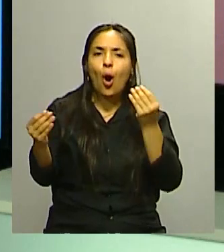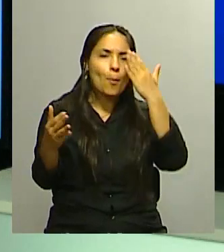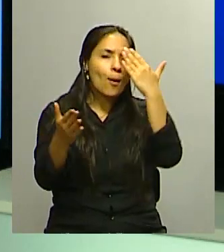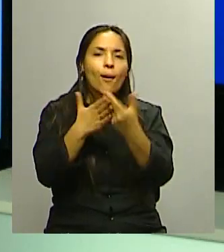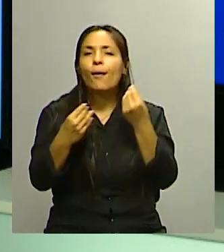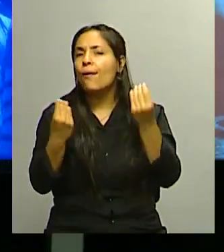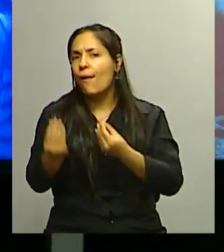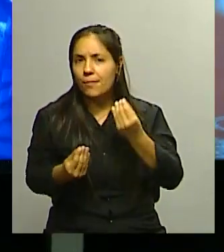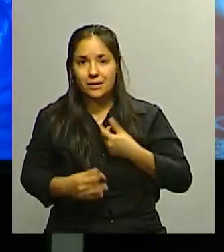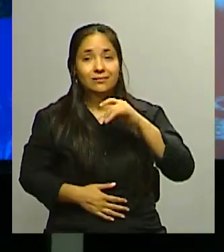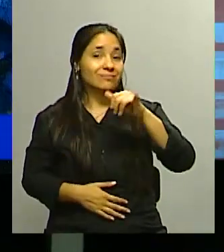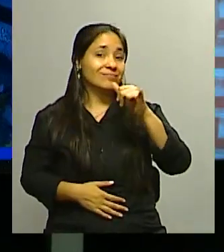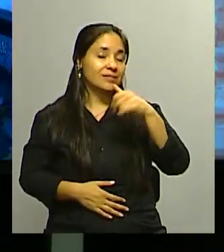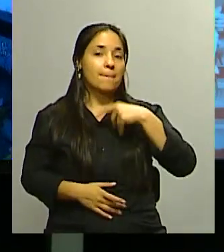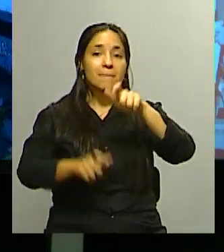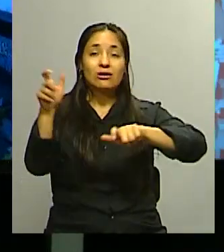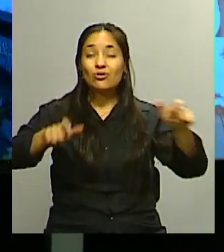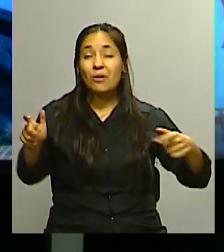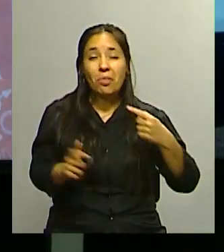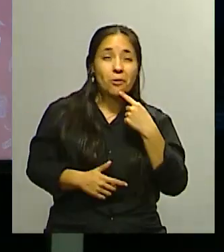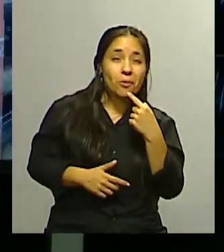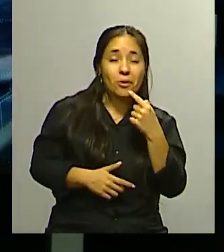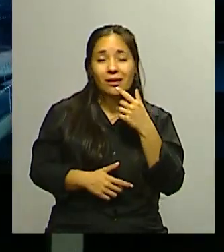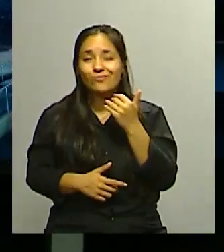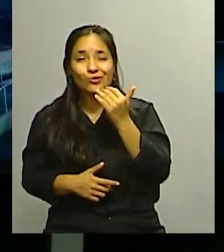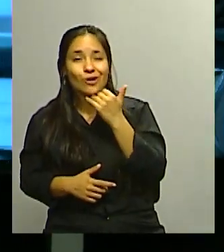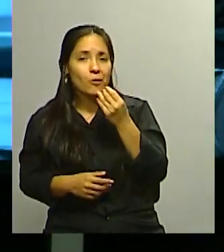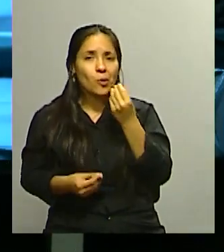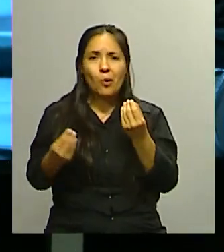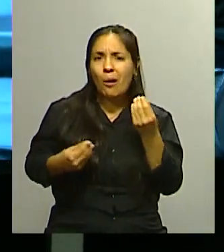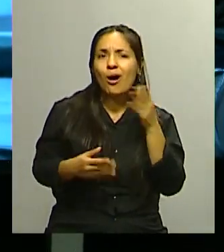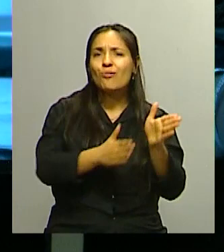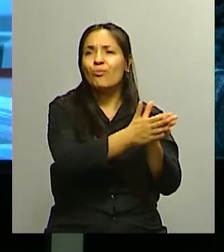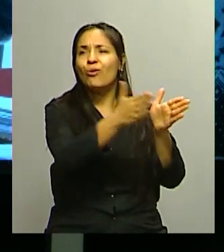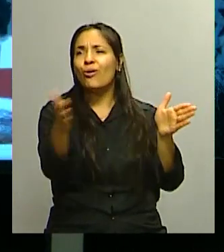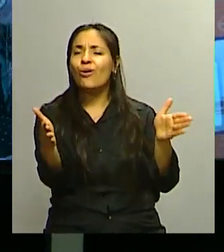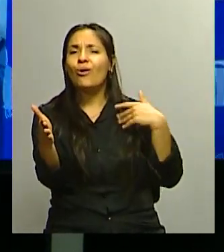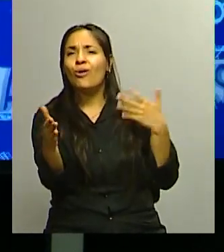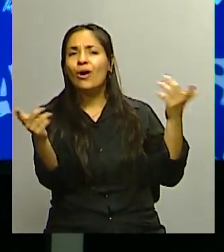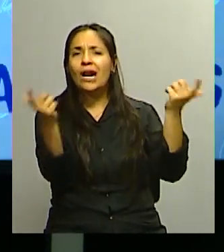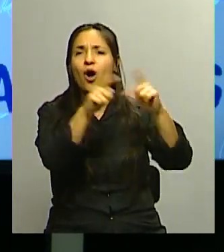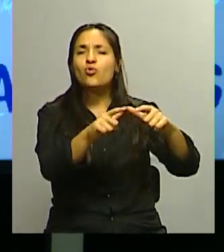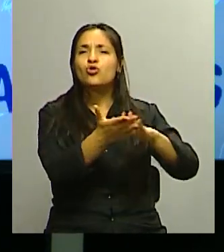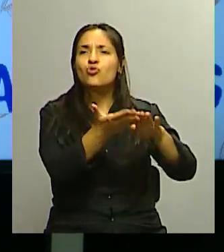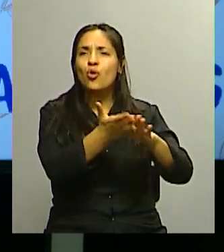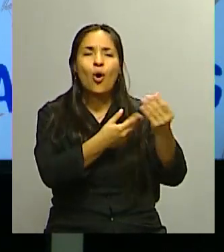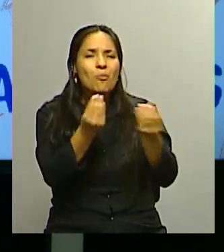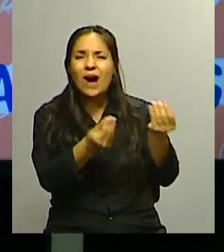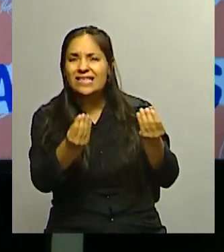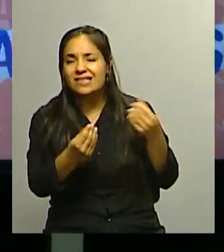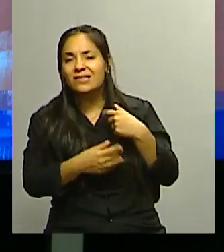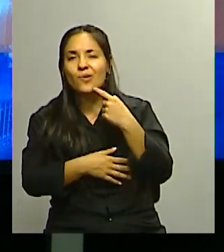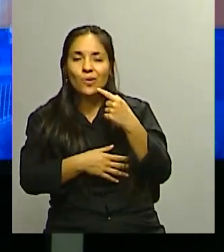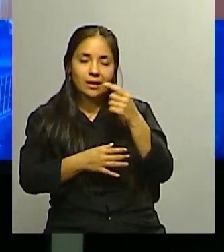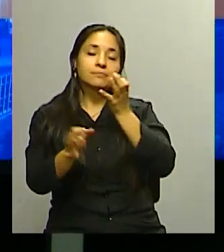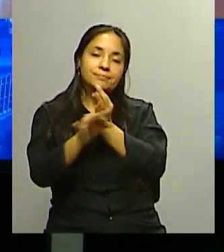¿no? Exactamente, la gente se pregunta, va con incertidumbre, con miedos y a veces también puede